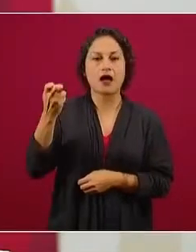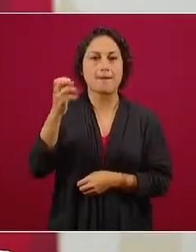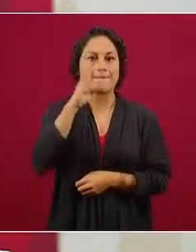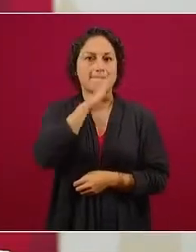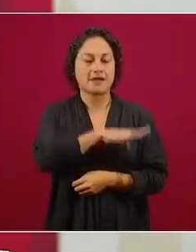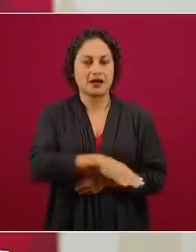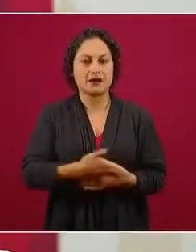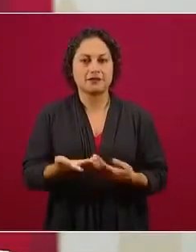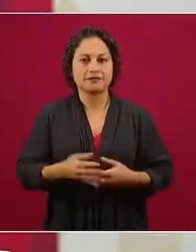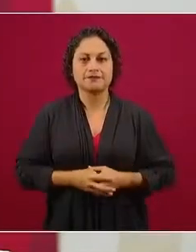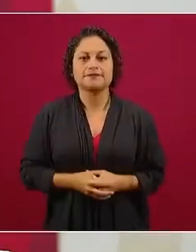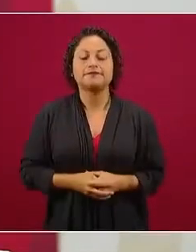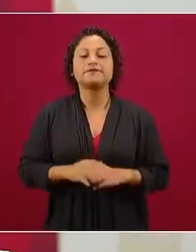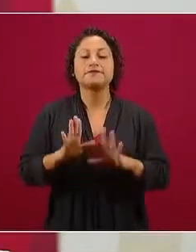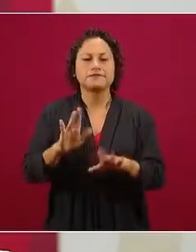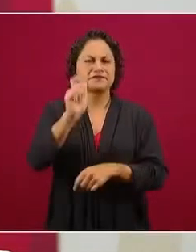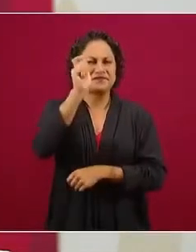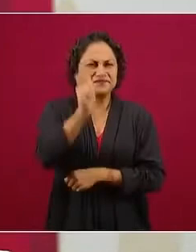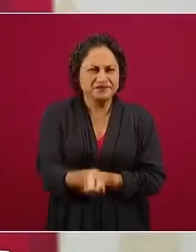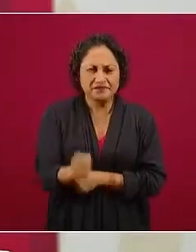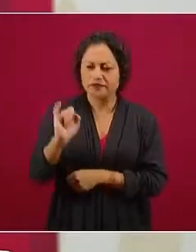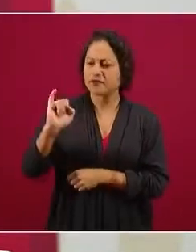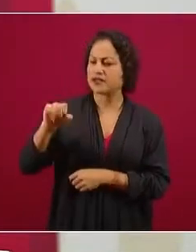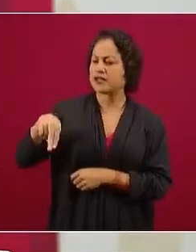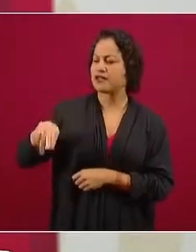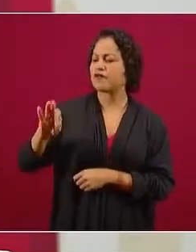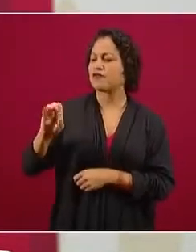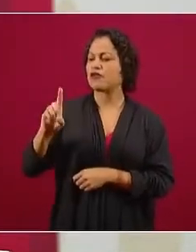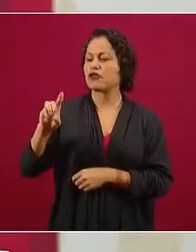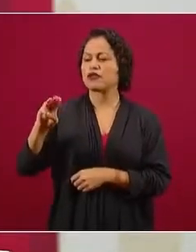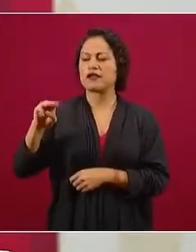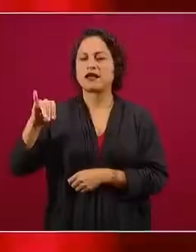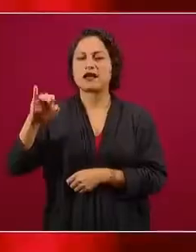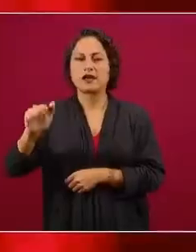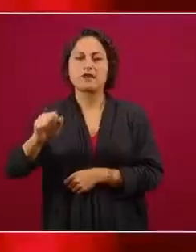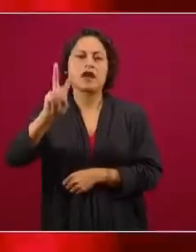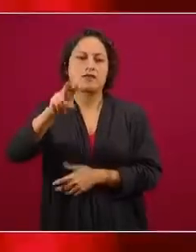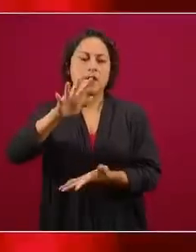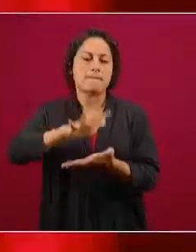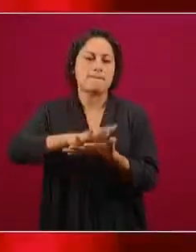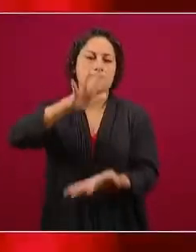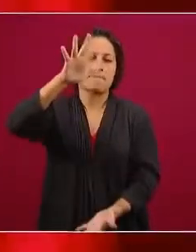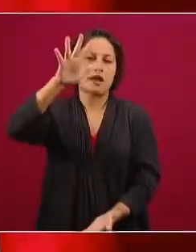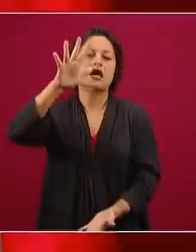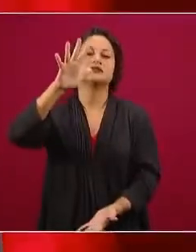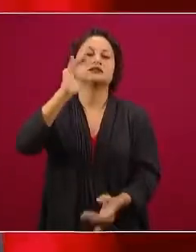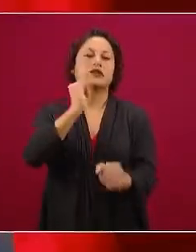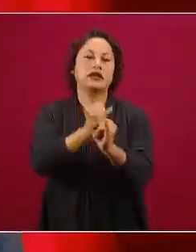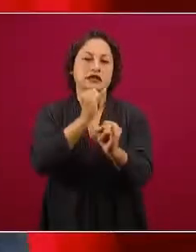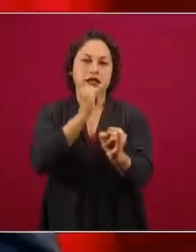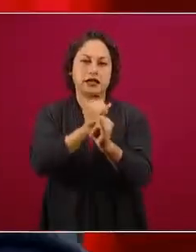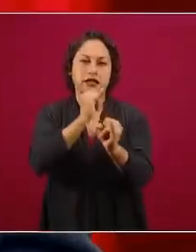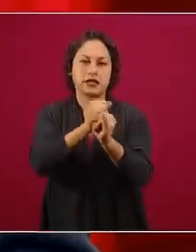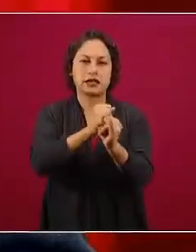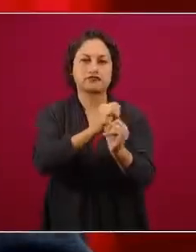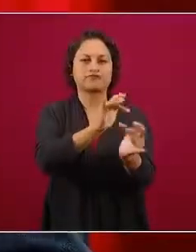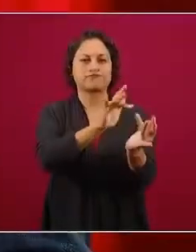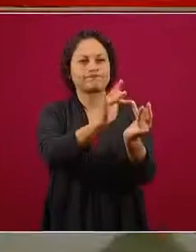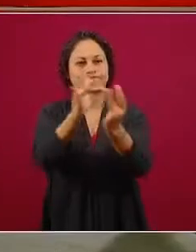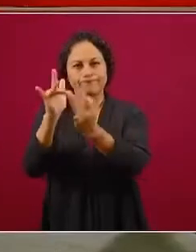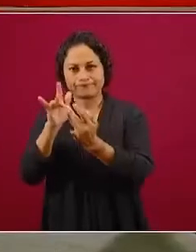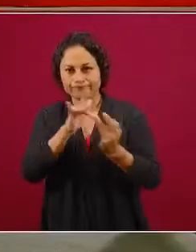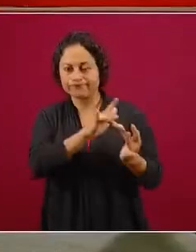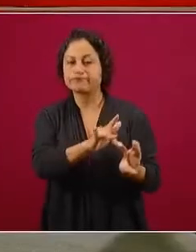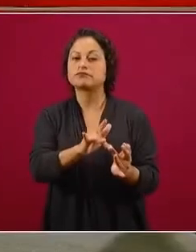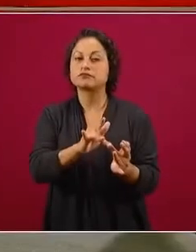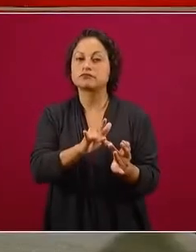La infodemia se opera sobre todo en redes sociodigitales en el país, porque esto lo escribió